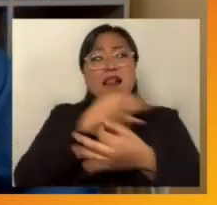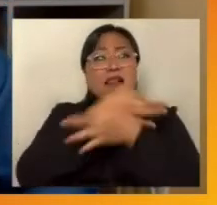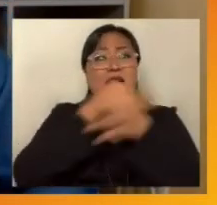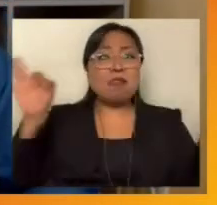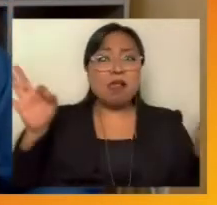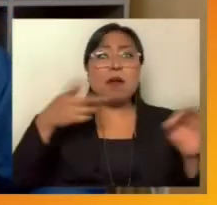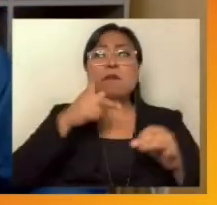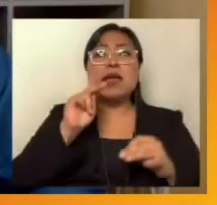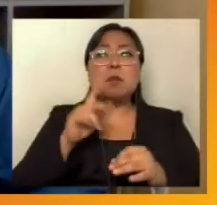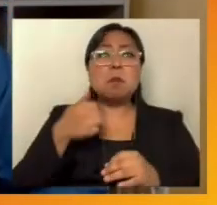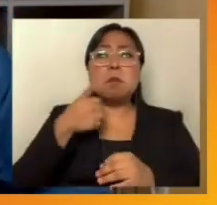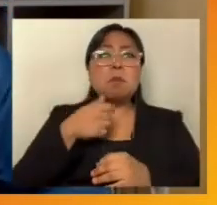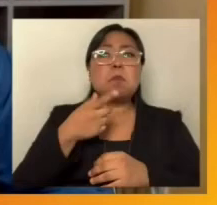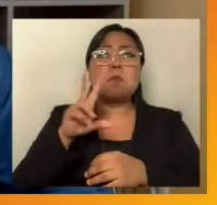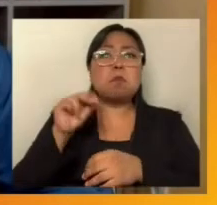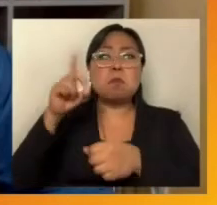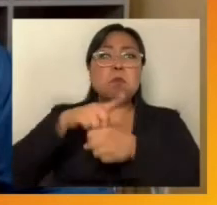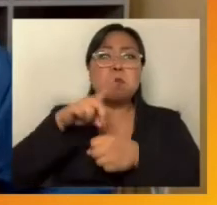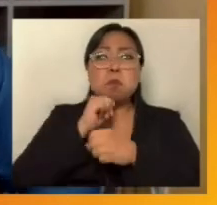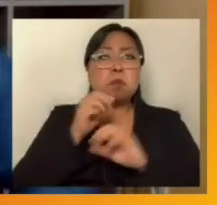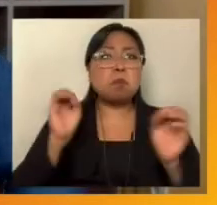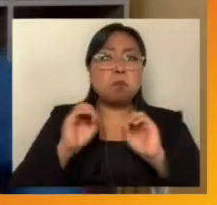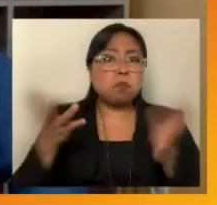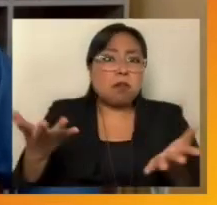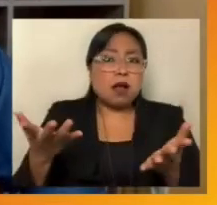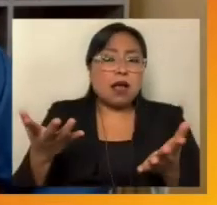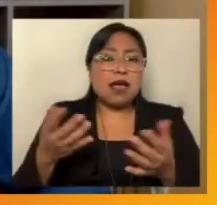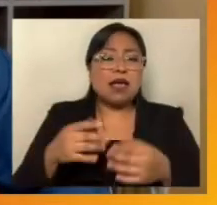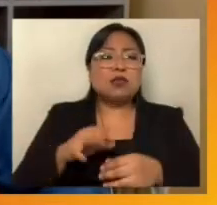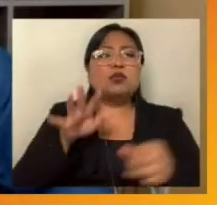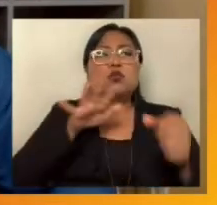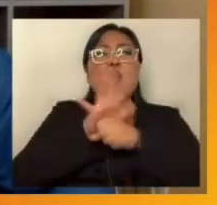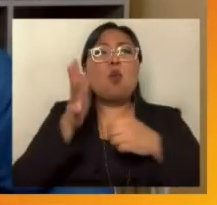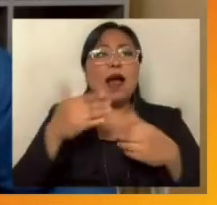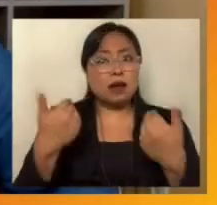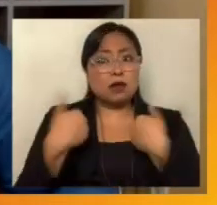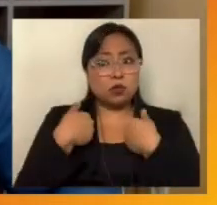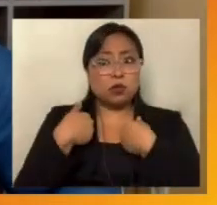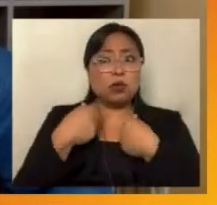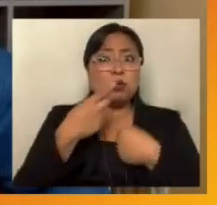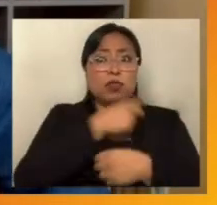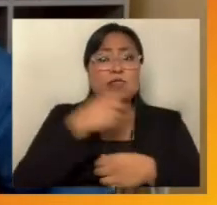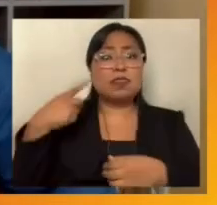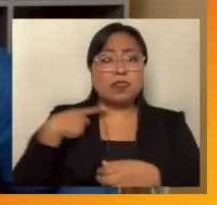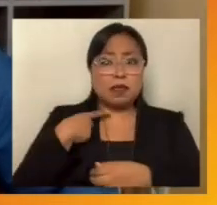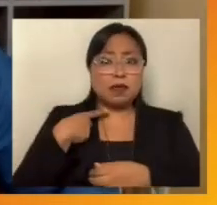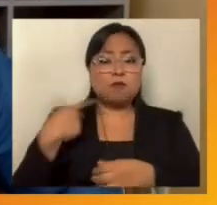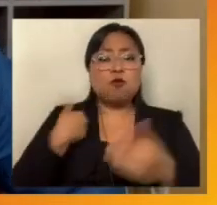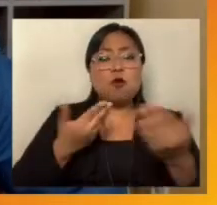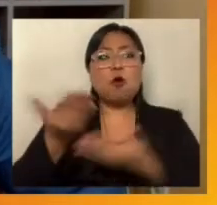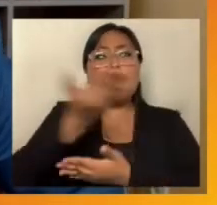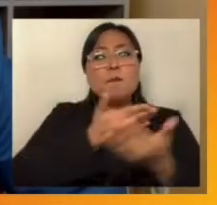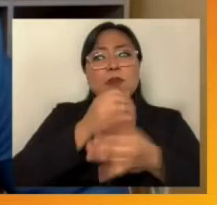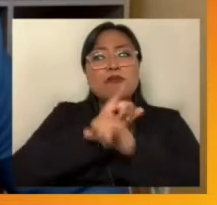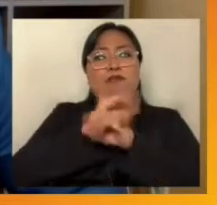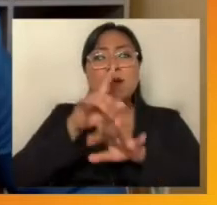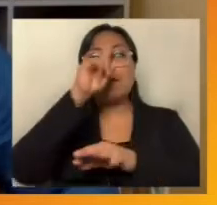yo, como persona, debería estar compartiendo para